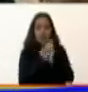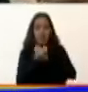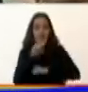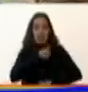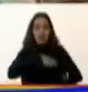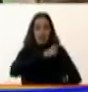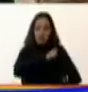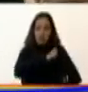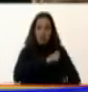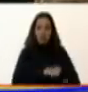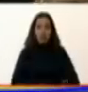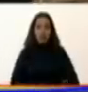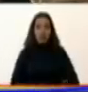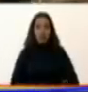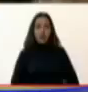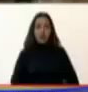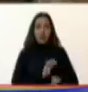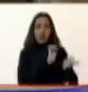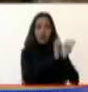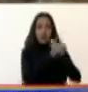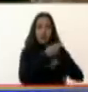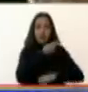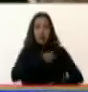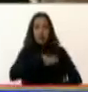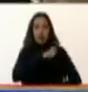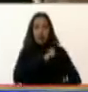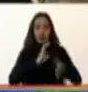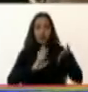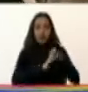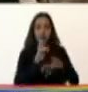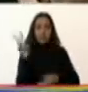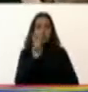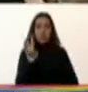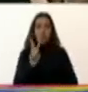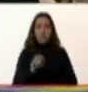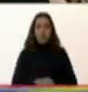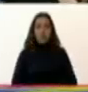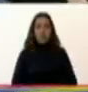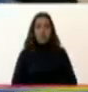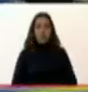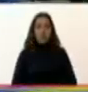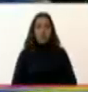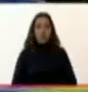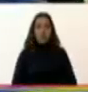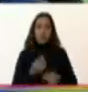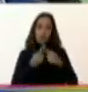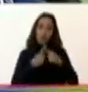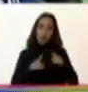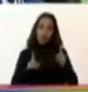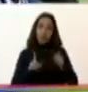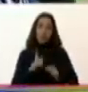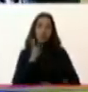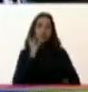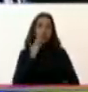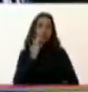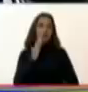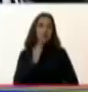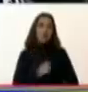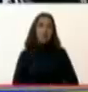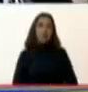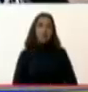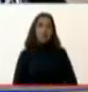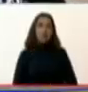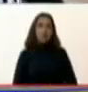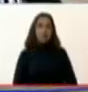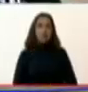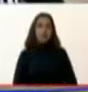español. Lo traducen al español sobre Venezuela. Pero la cosa es que, por ejemplo,